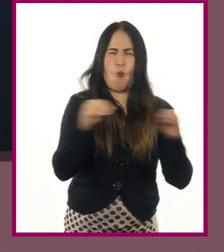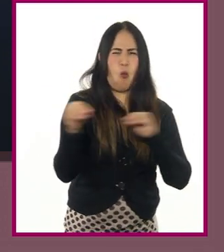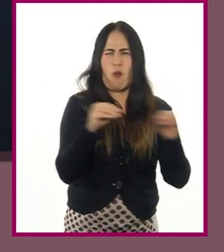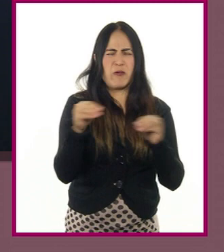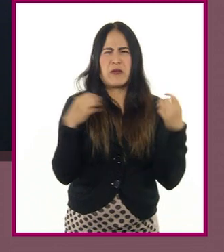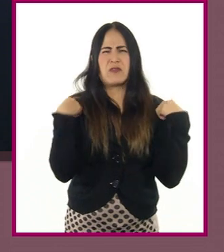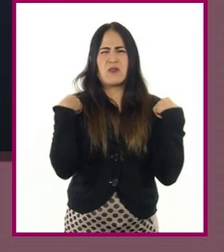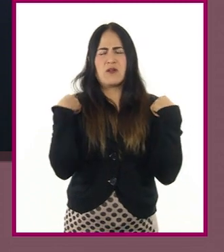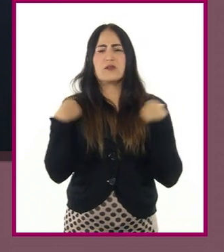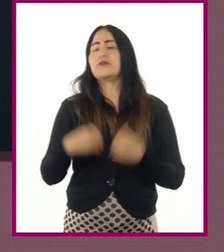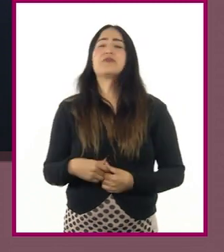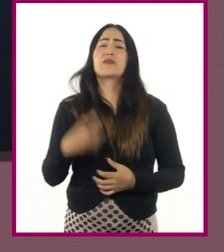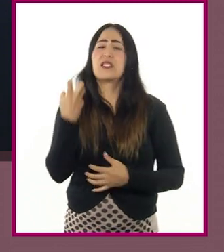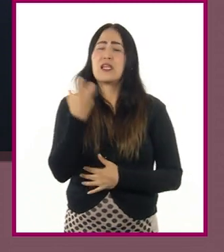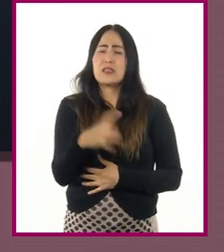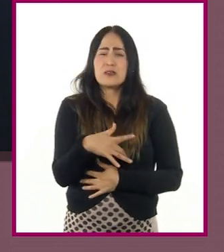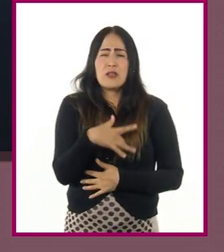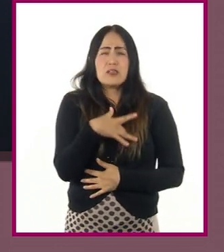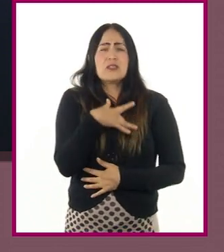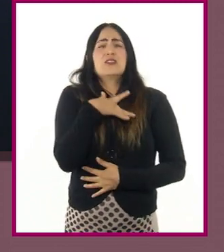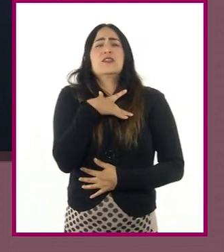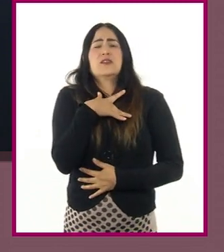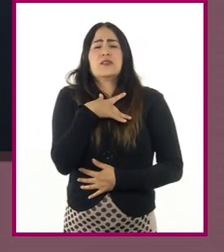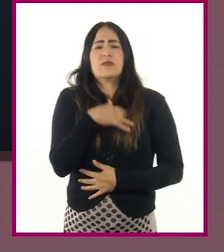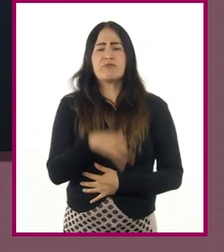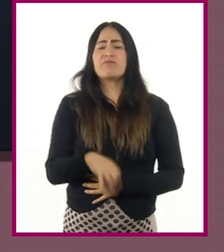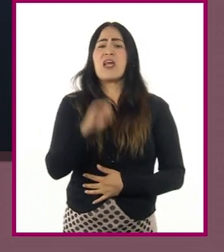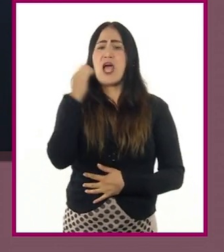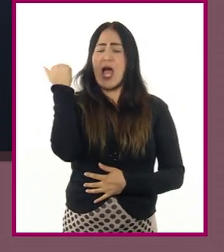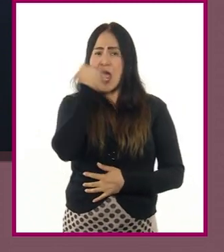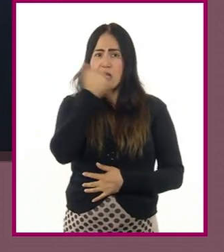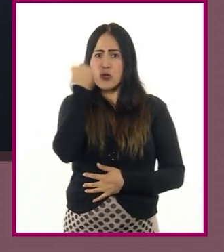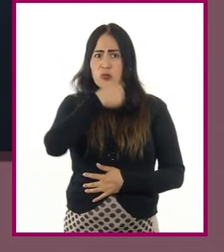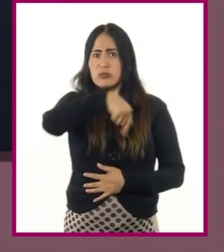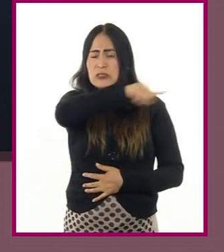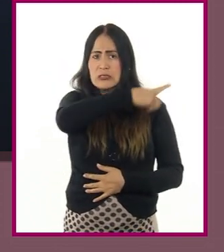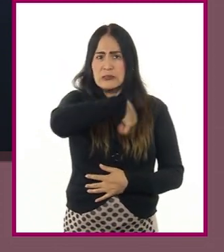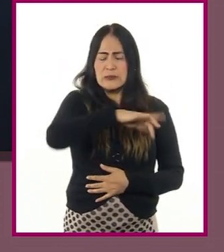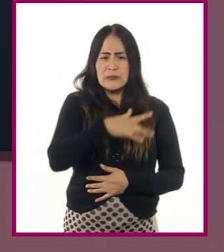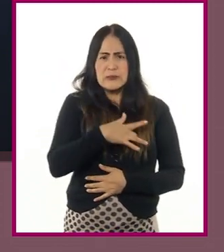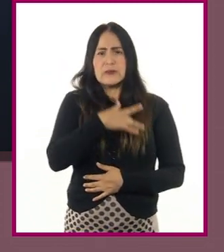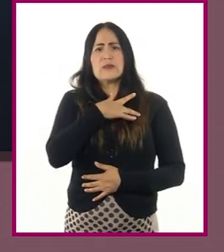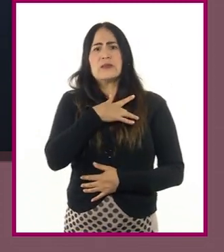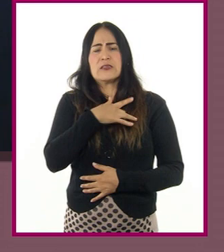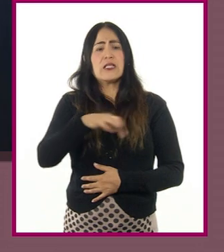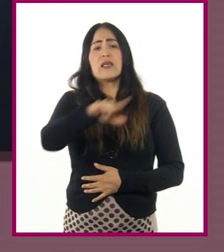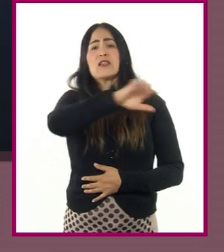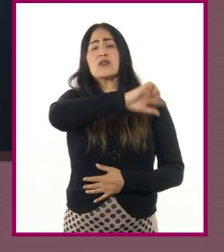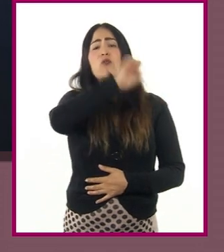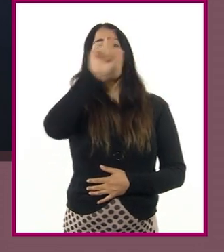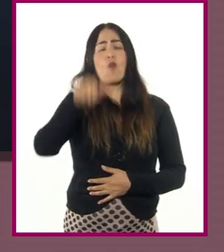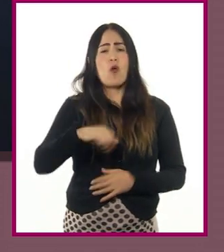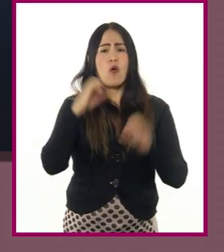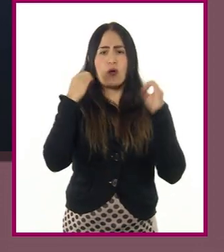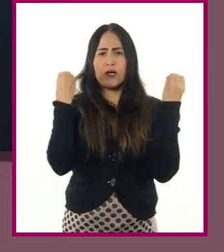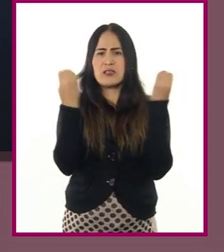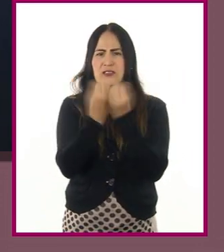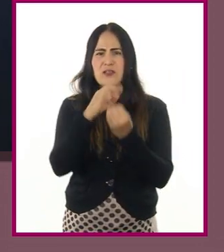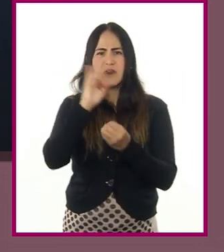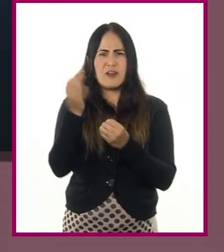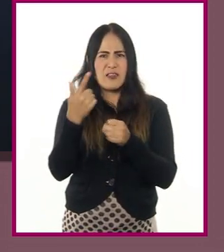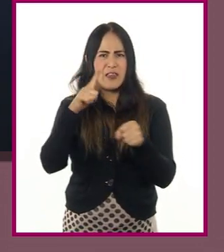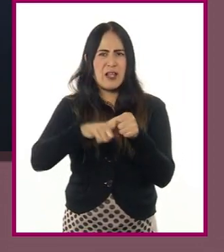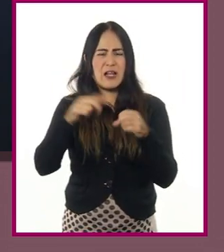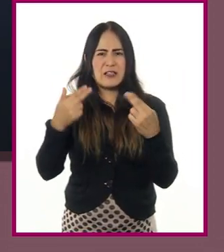Fue tal ofensa, el agravio, tal como lo vivieron los estudiantes de la Boca, que se fueron a su organización, la Federación Nacional de